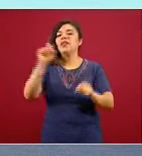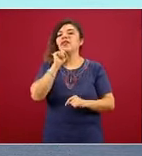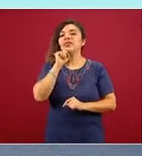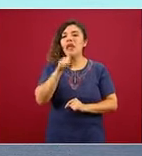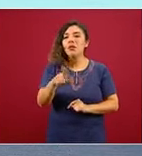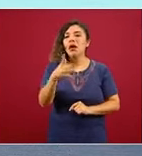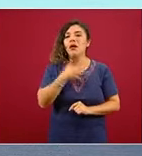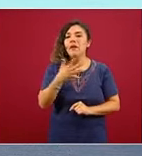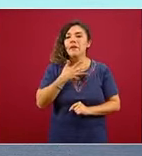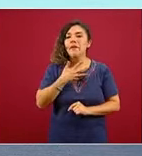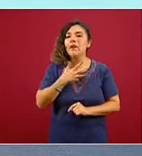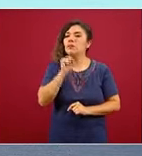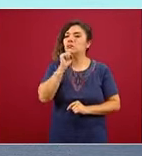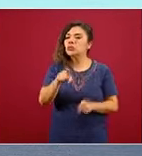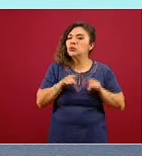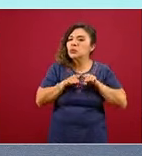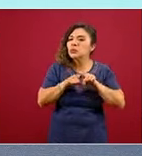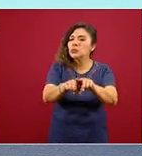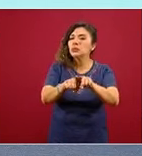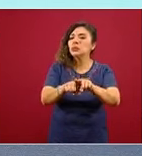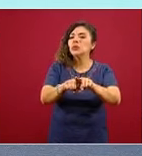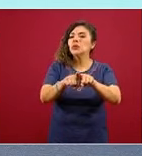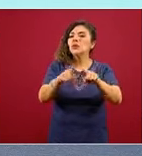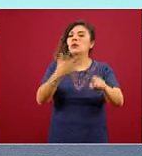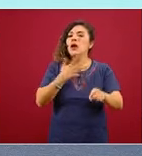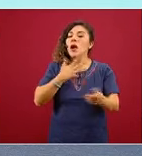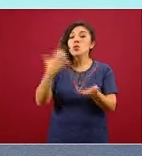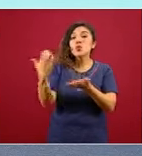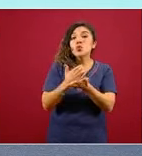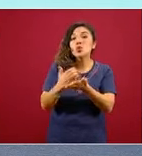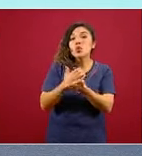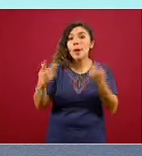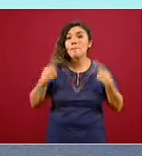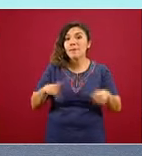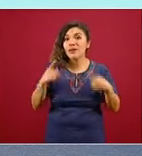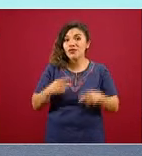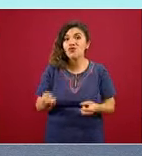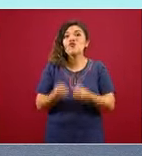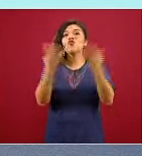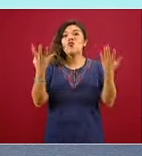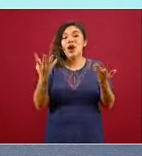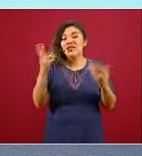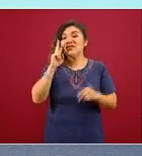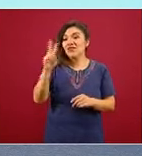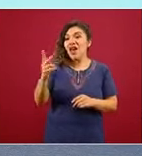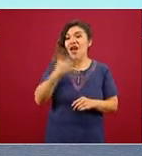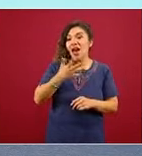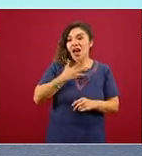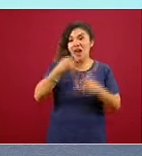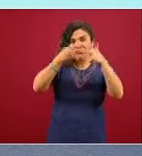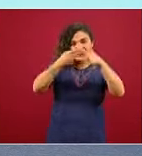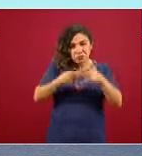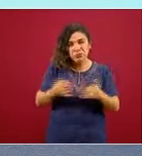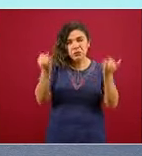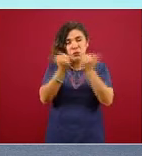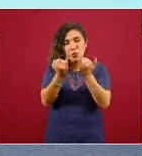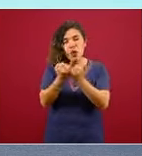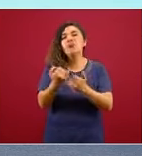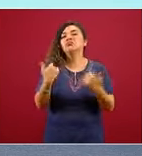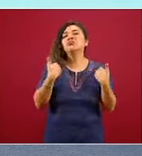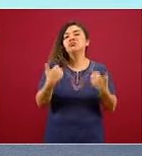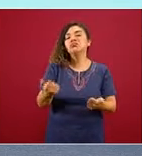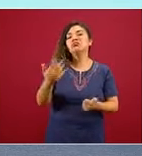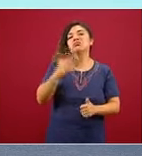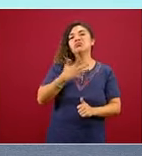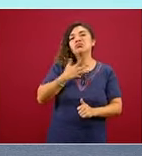también a la par los casos recuperados, que en este caso también se estiman, pero vemos cómo también